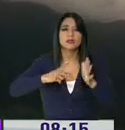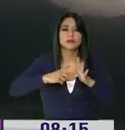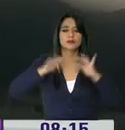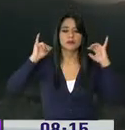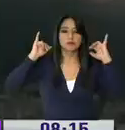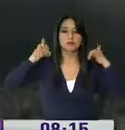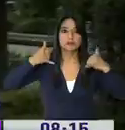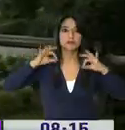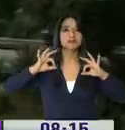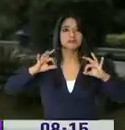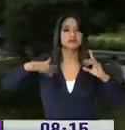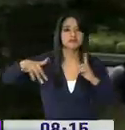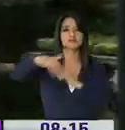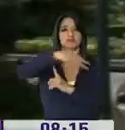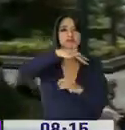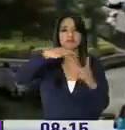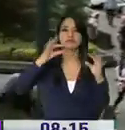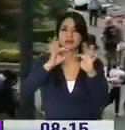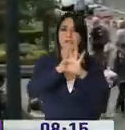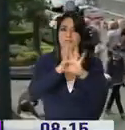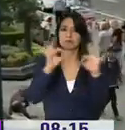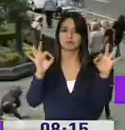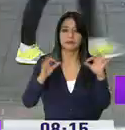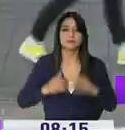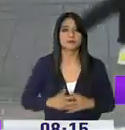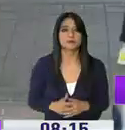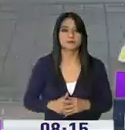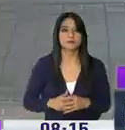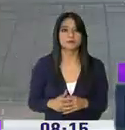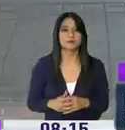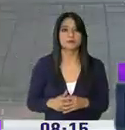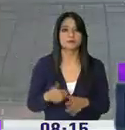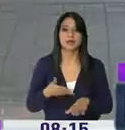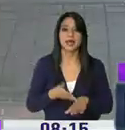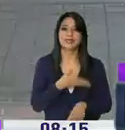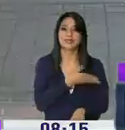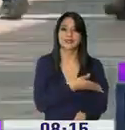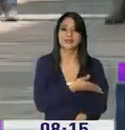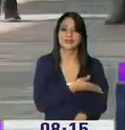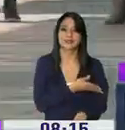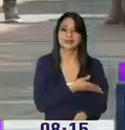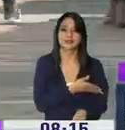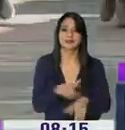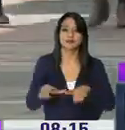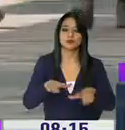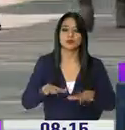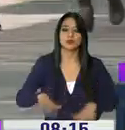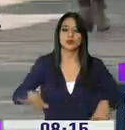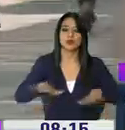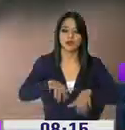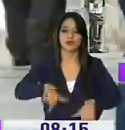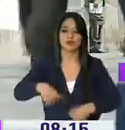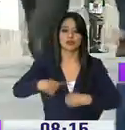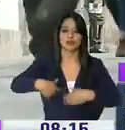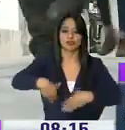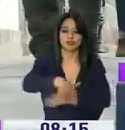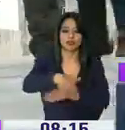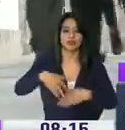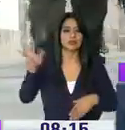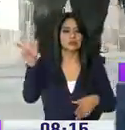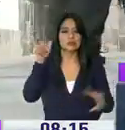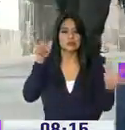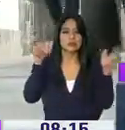del aire, pero también del ruido. Antes del confinamiento, en las principales calles del país se escuchaba